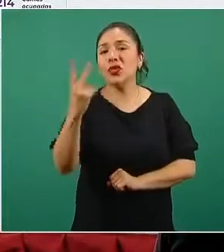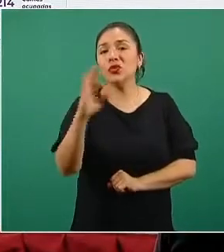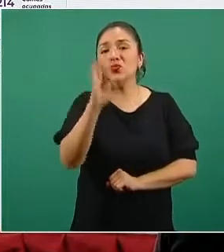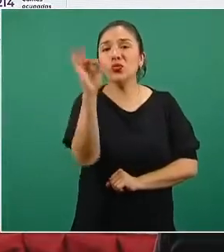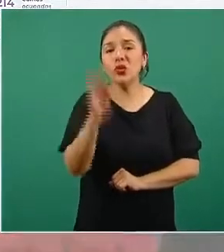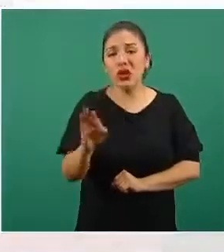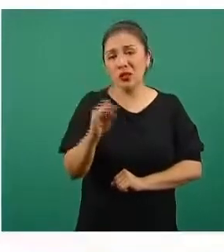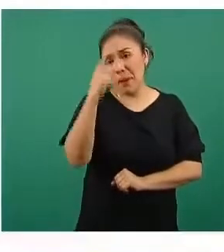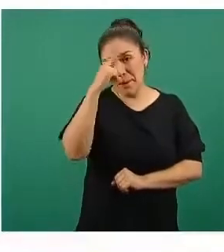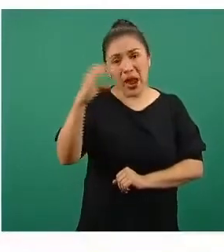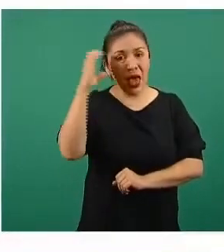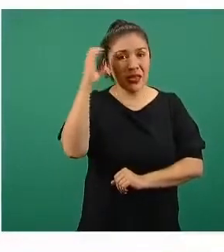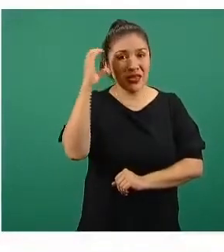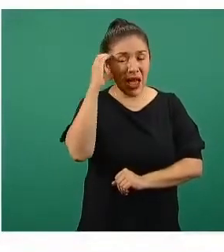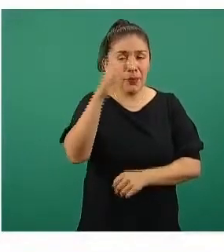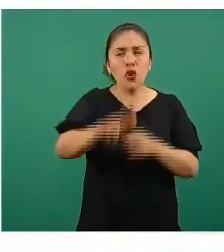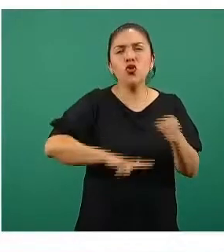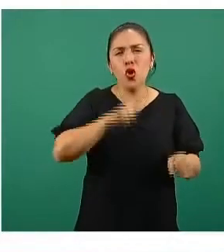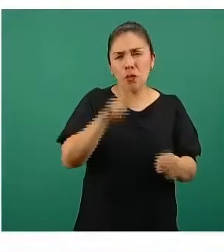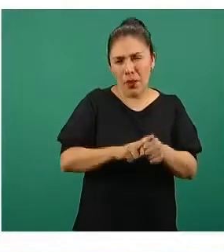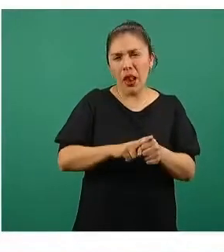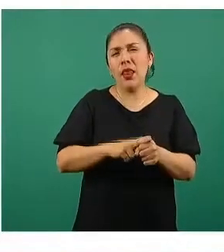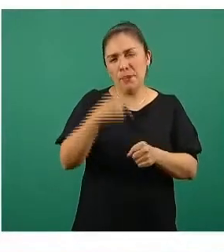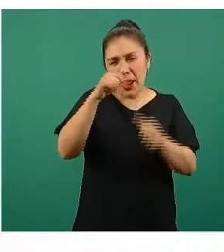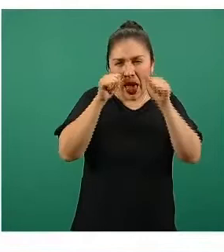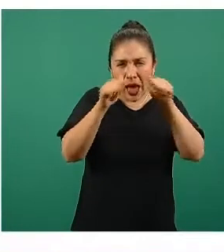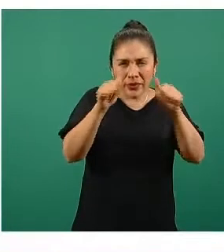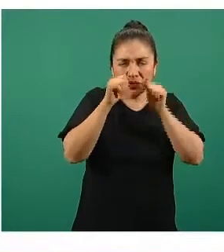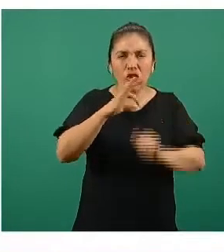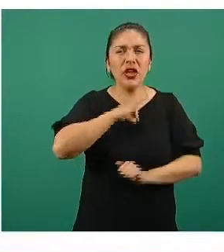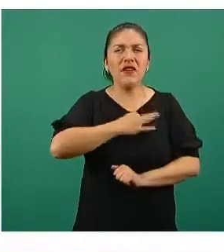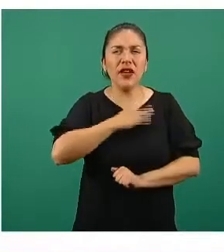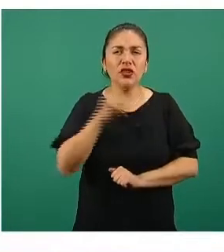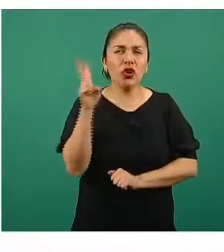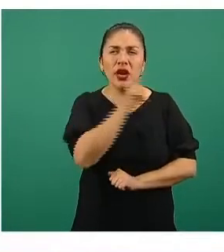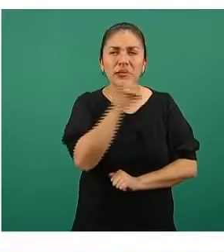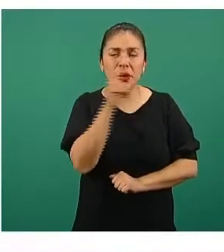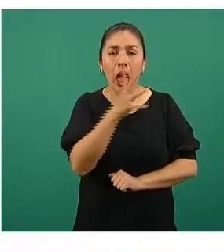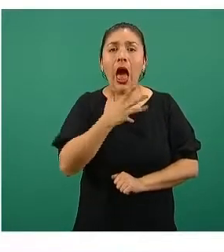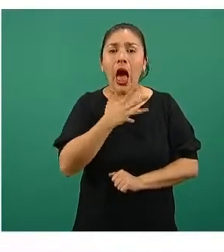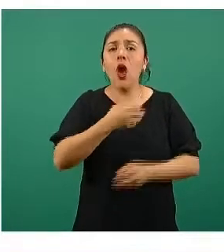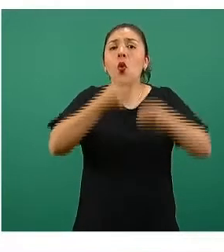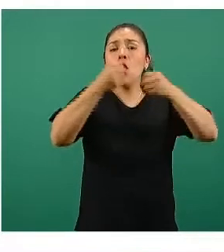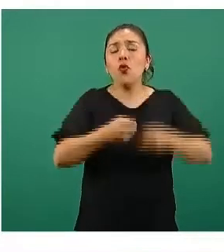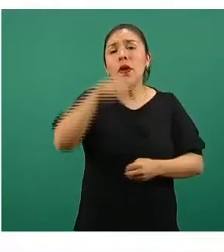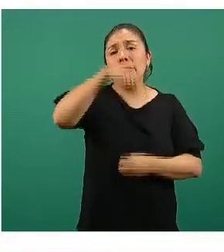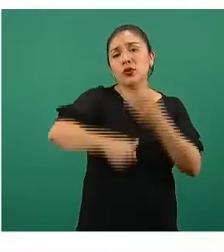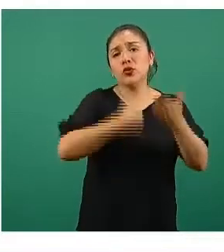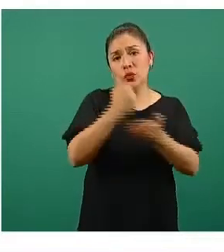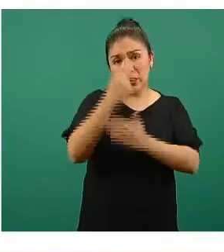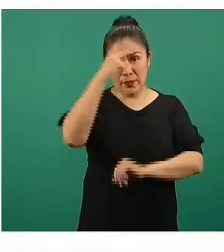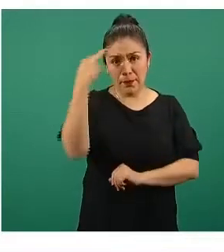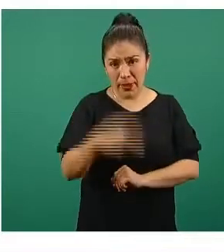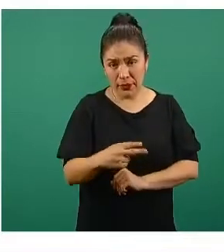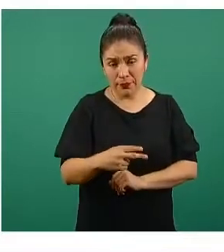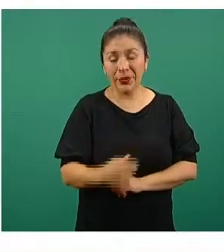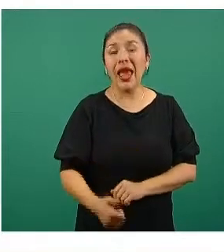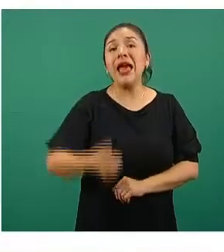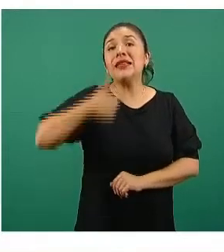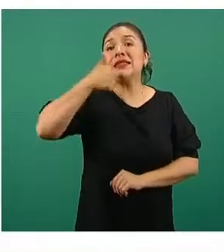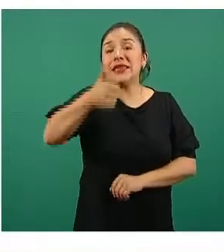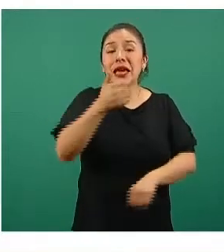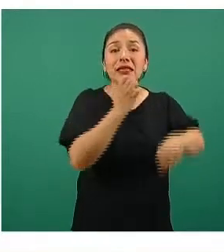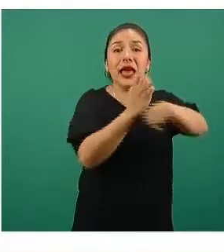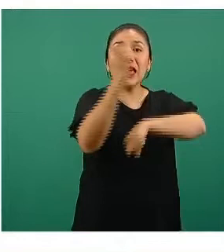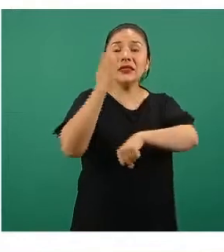72% de sus camas generales para infección respiratoria aguda grave las tenemos ocupadas en la Ciudad de México. 6